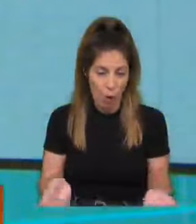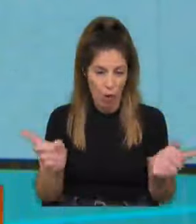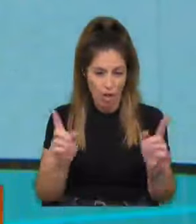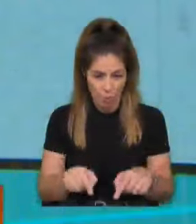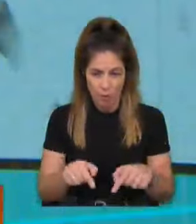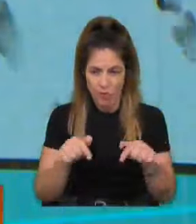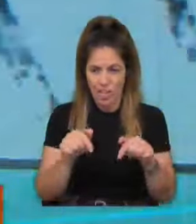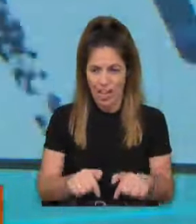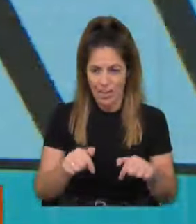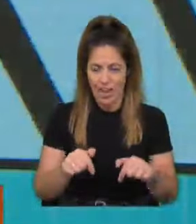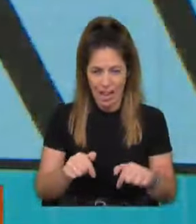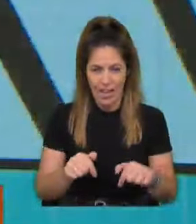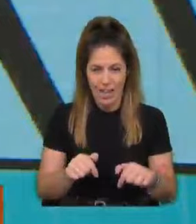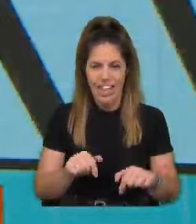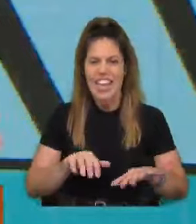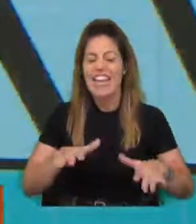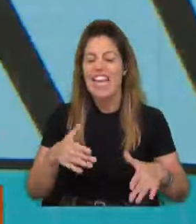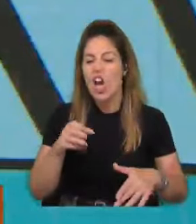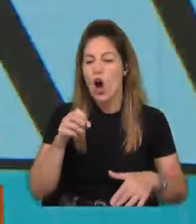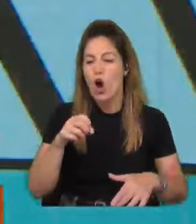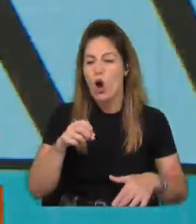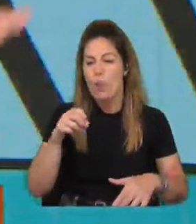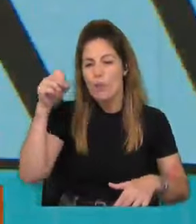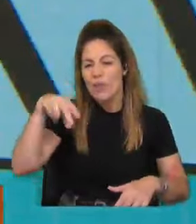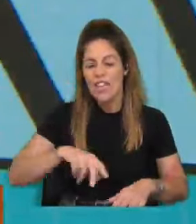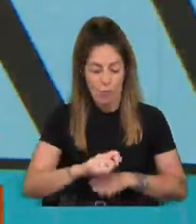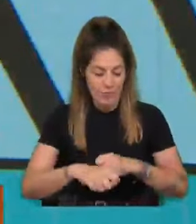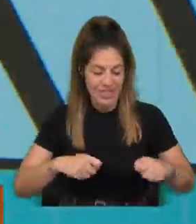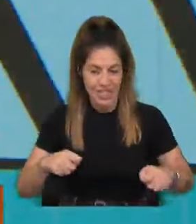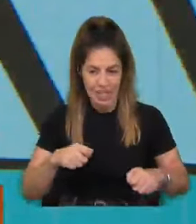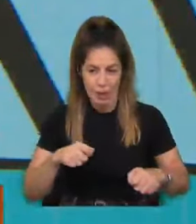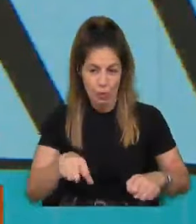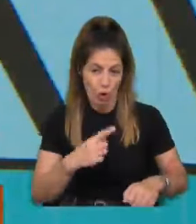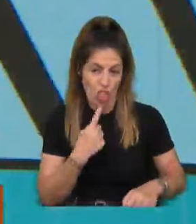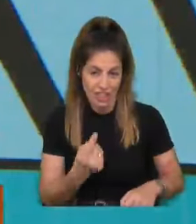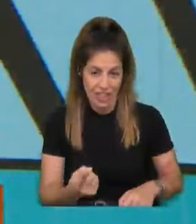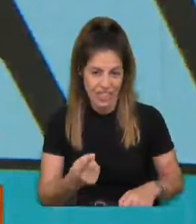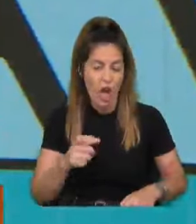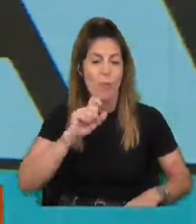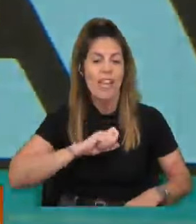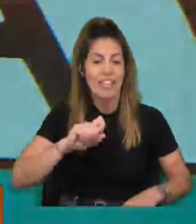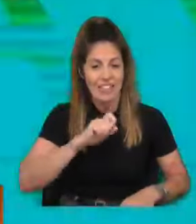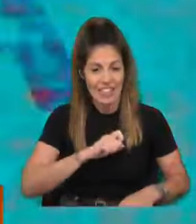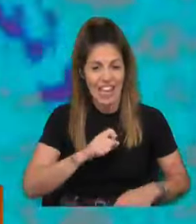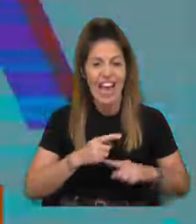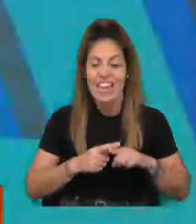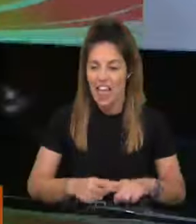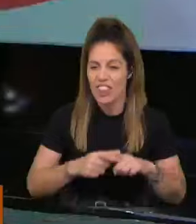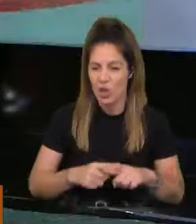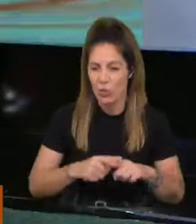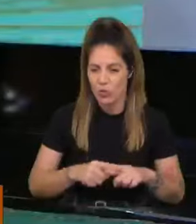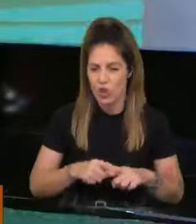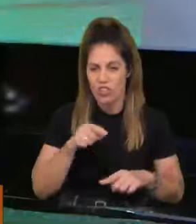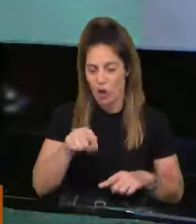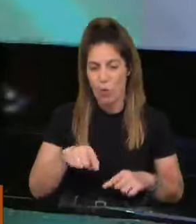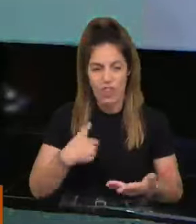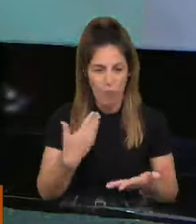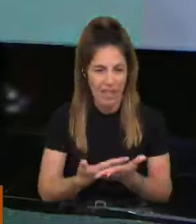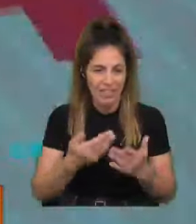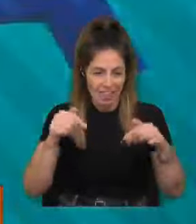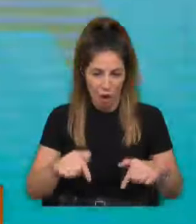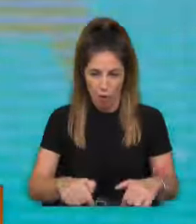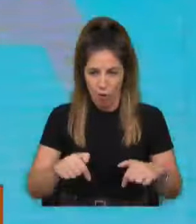esta mesa a propósito de Qué le parece al pnt lo manifestará vos mentira en la discusión planteada al